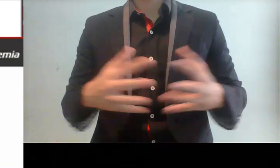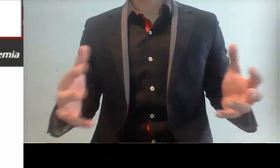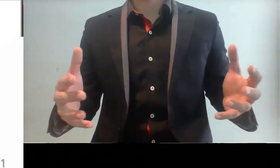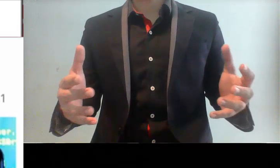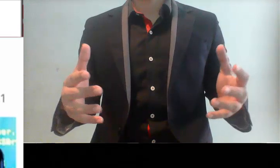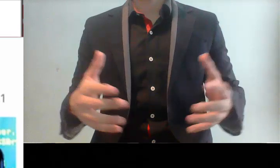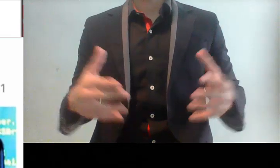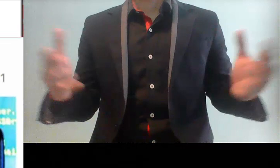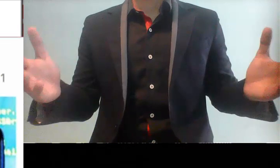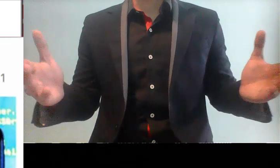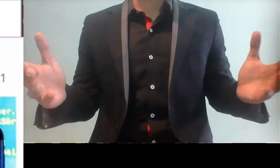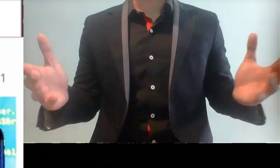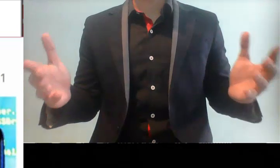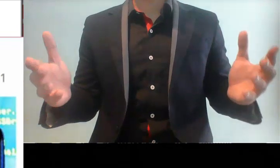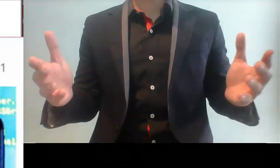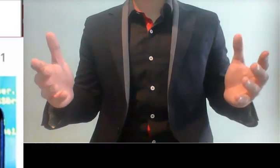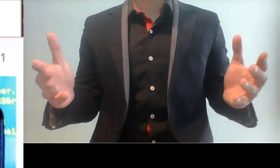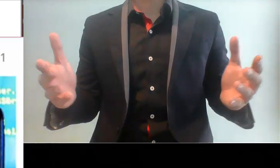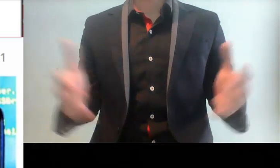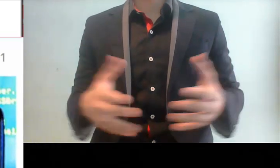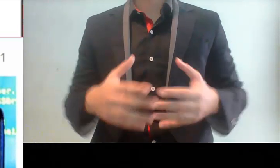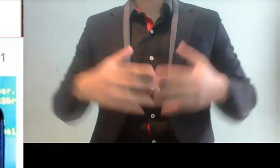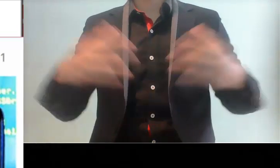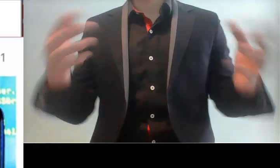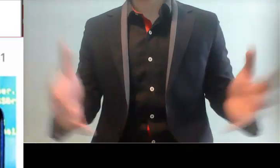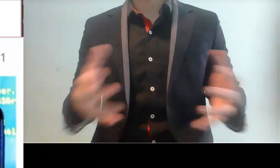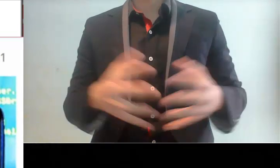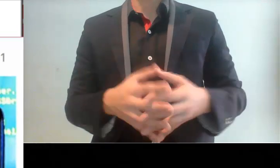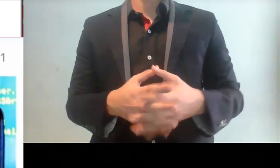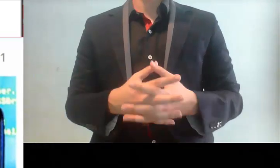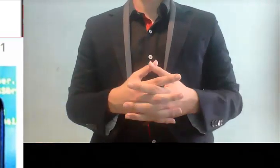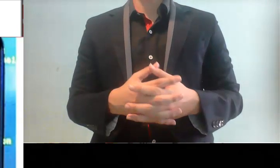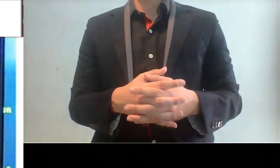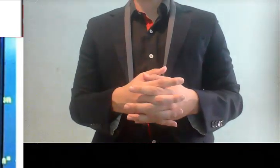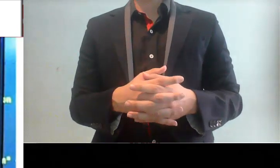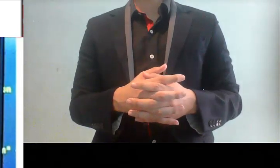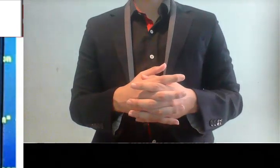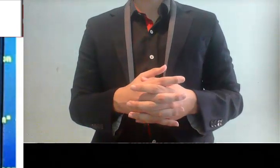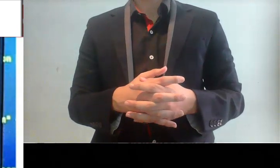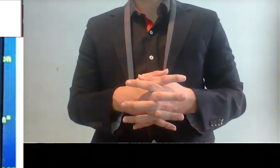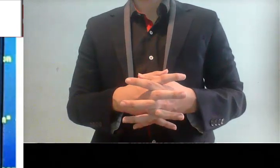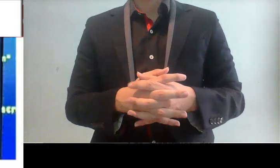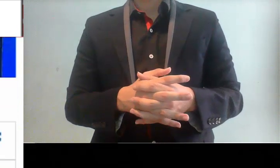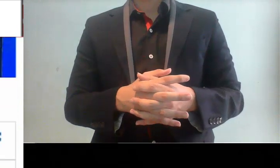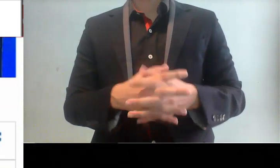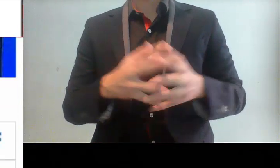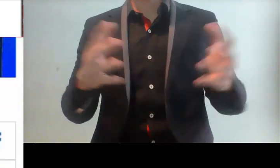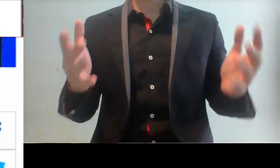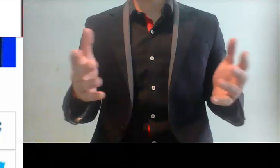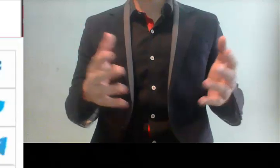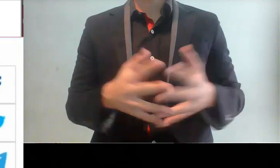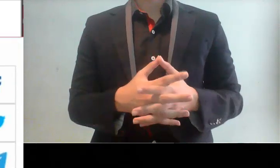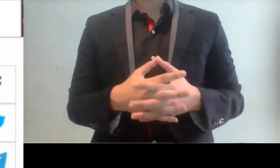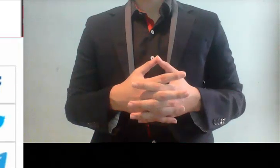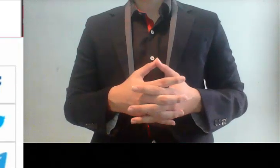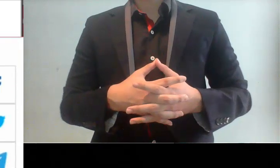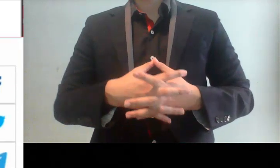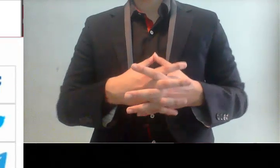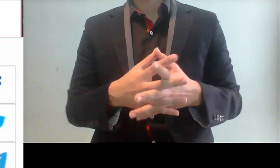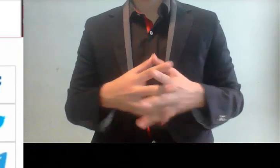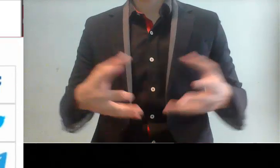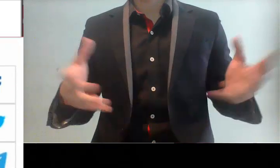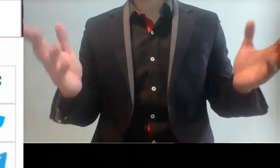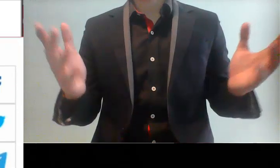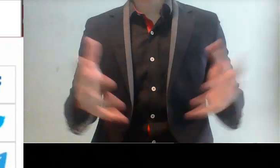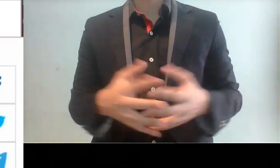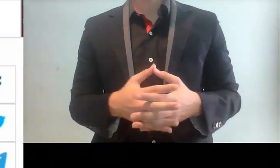INE tampoco toma el tiempo para dar certeza en el tema de seguridad de las aplicaciones que saca, porque prácticamente son un chiste. No